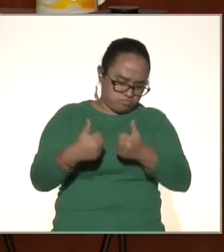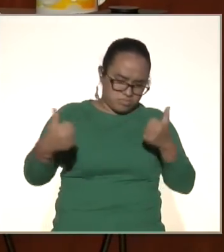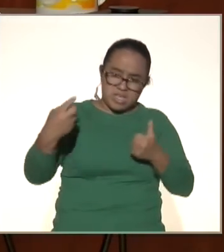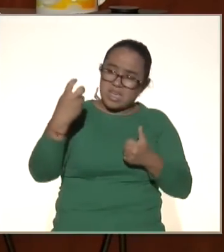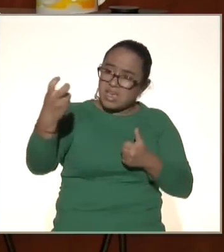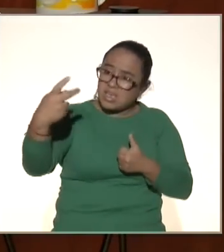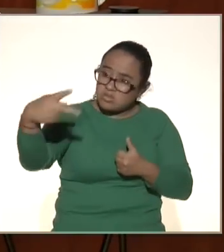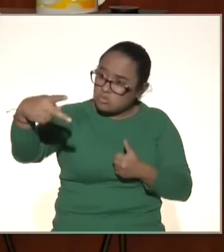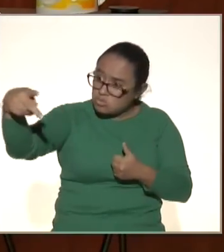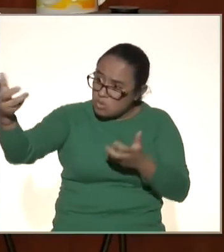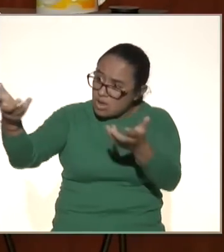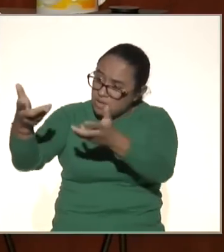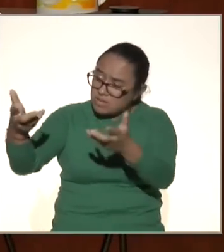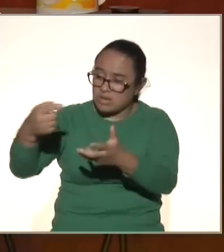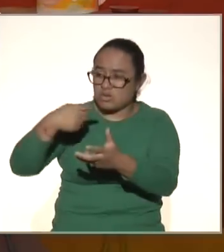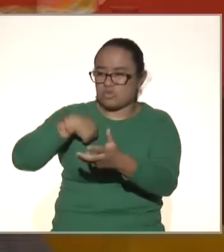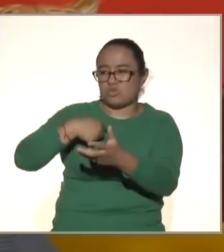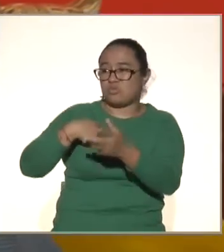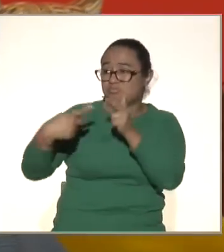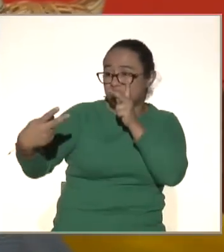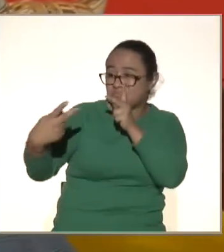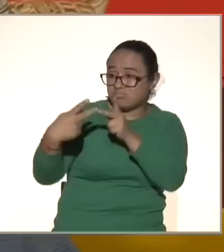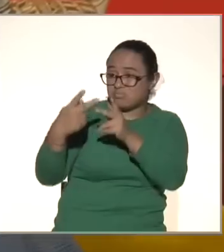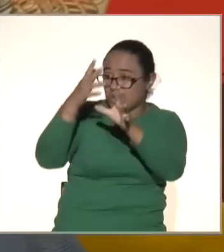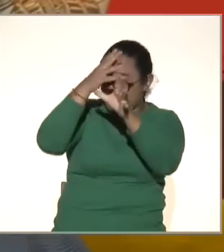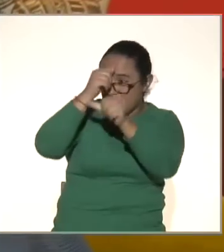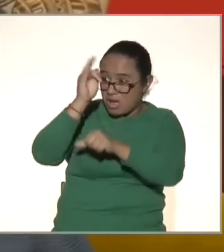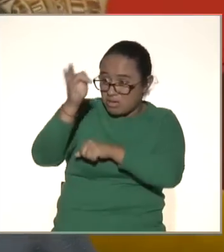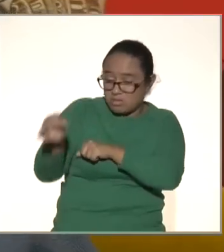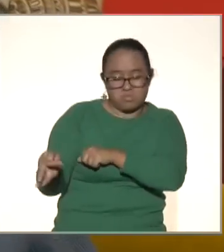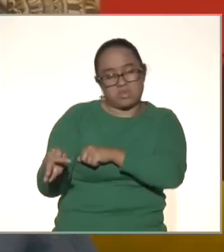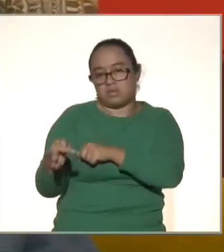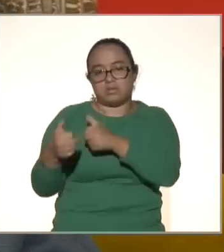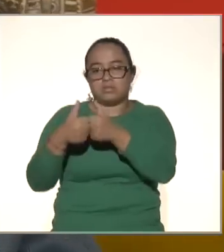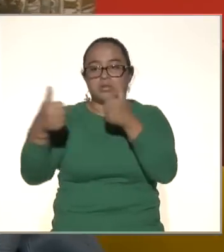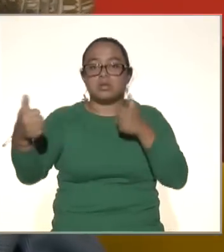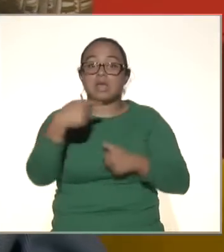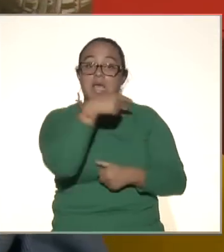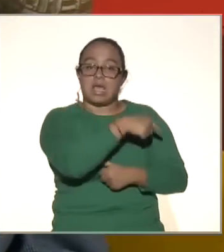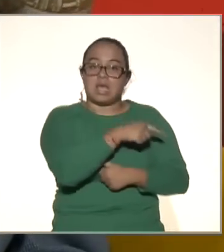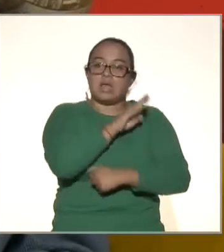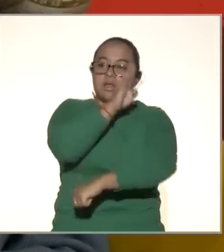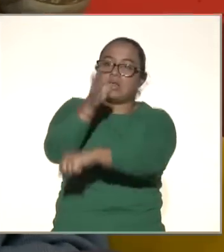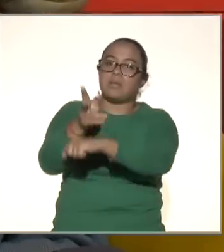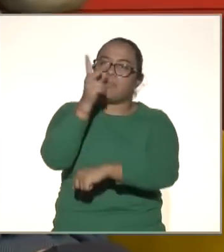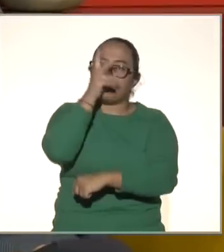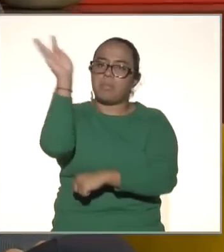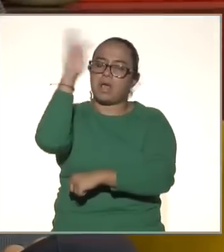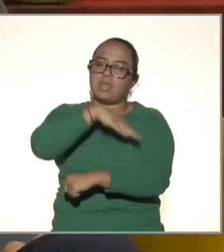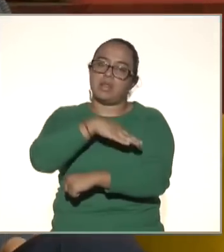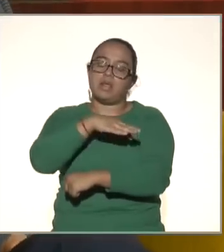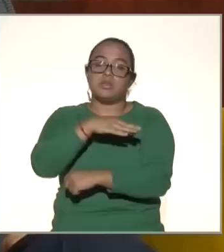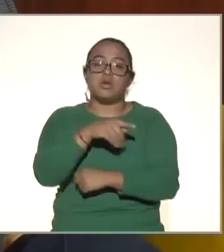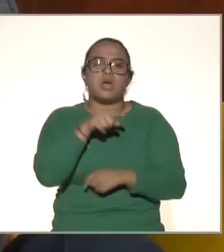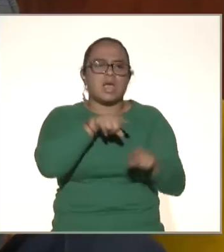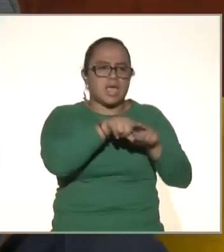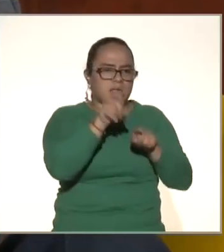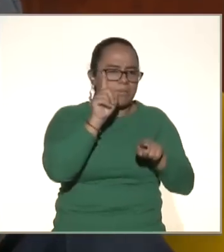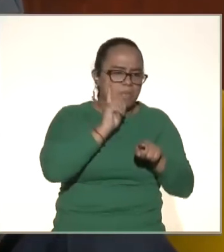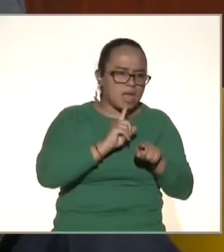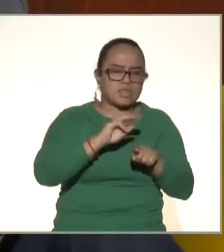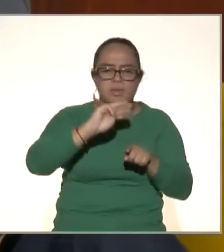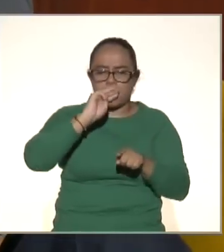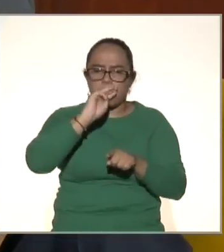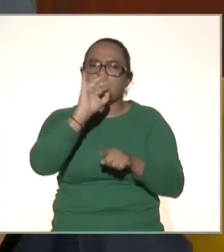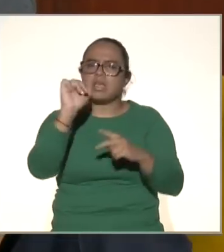de acuerdo en la forma en que ellos viven. Ella está castigando al padrastro porque sí ve a la mamá y a la hermana. Pero al padrastro. Pues que tienen